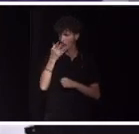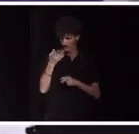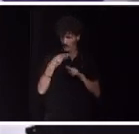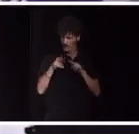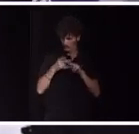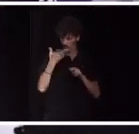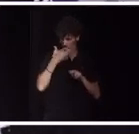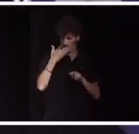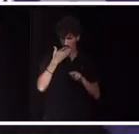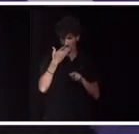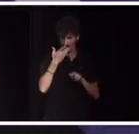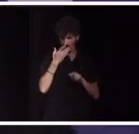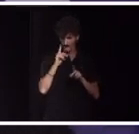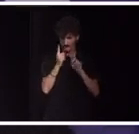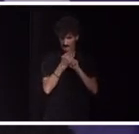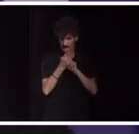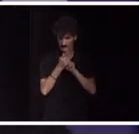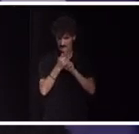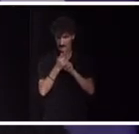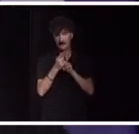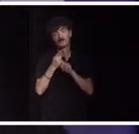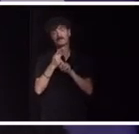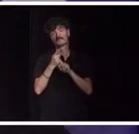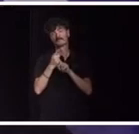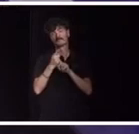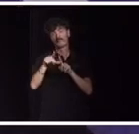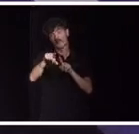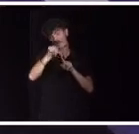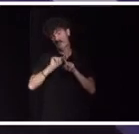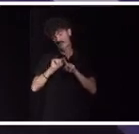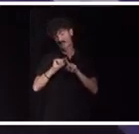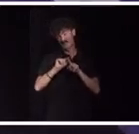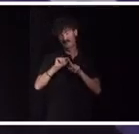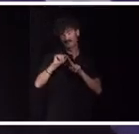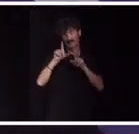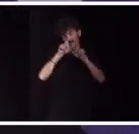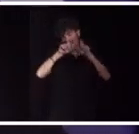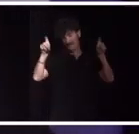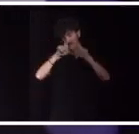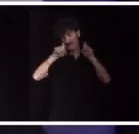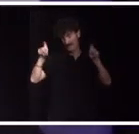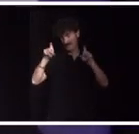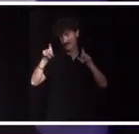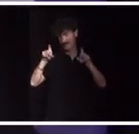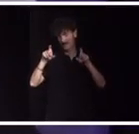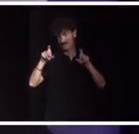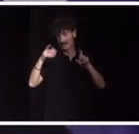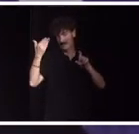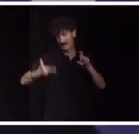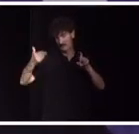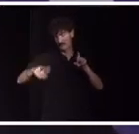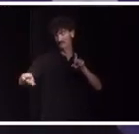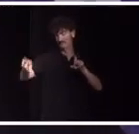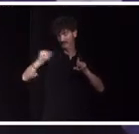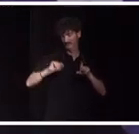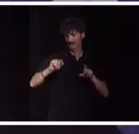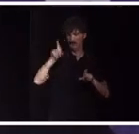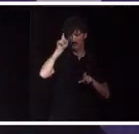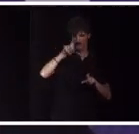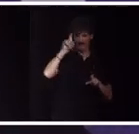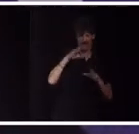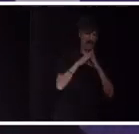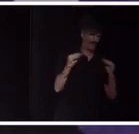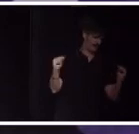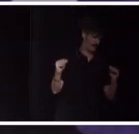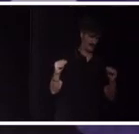buenos, que los ficharon fundaciones y think tanks cuando estaban en su mejor momento. Le dijeron, ven, que te llevo y hazte profe en una buena